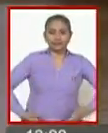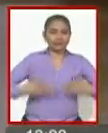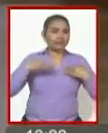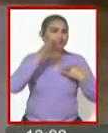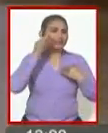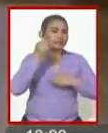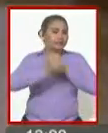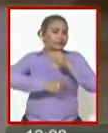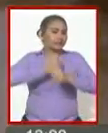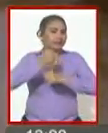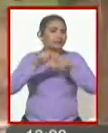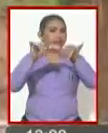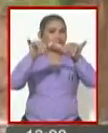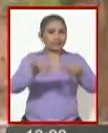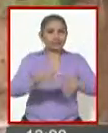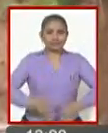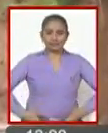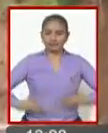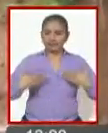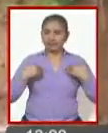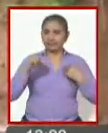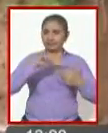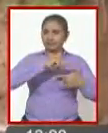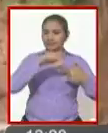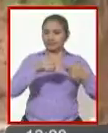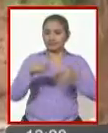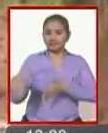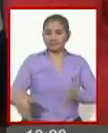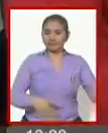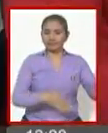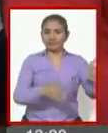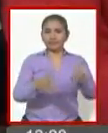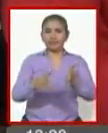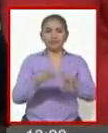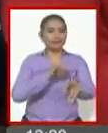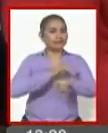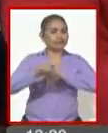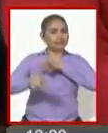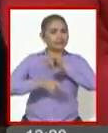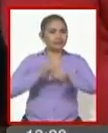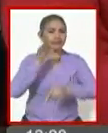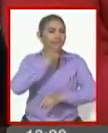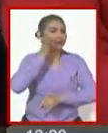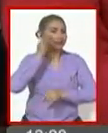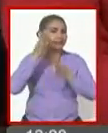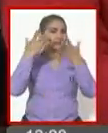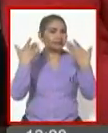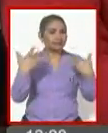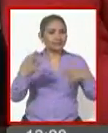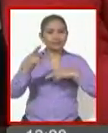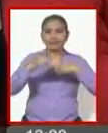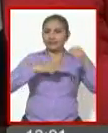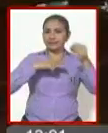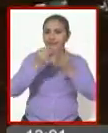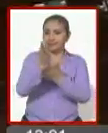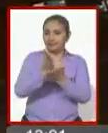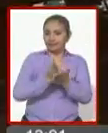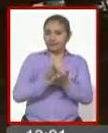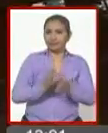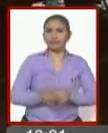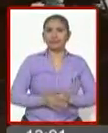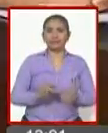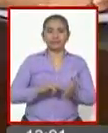hace miles de años están ahí el 2 la carretera es en realidad un chantaje a los indígenas porque ya está construida parcialmente